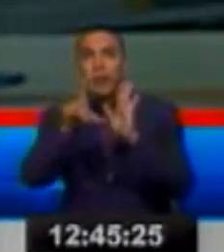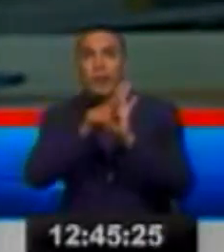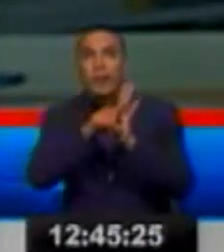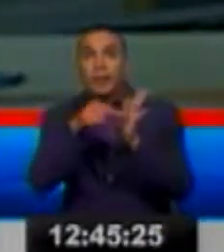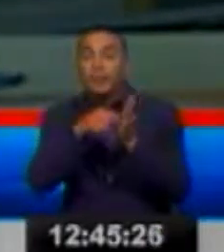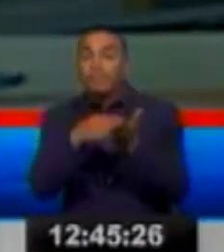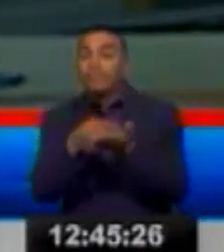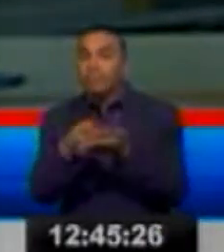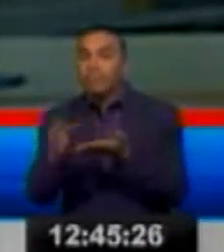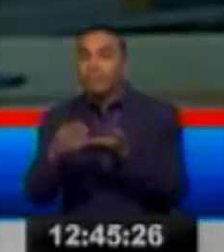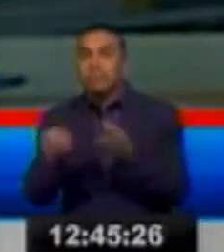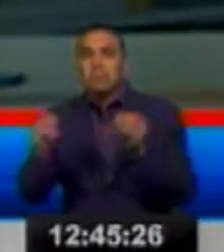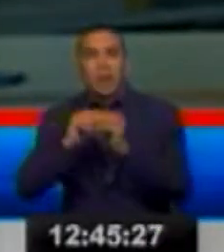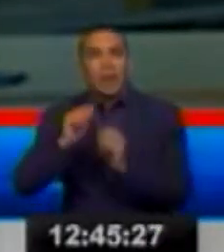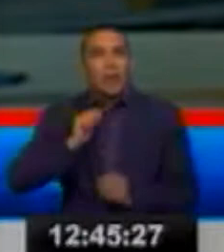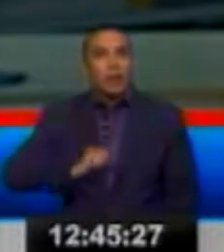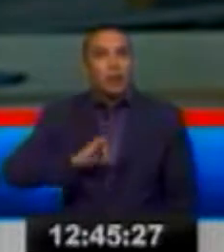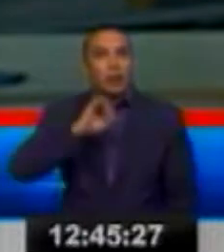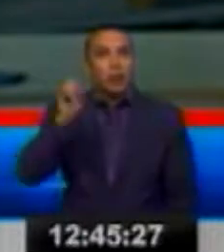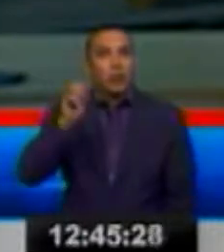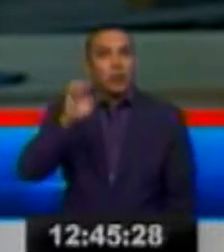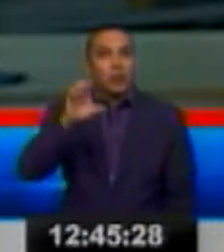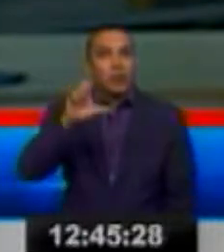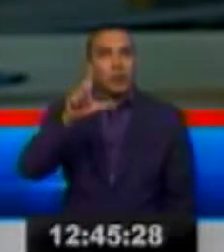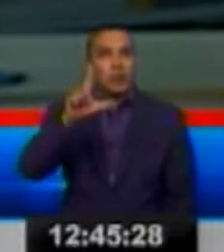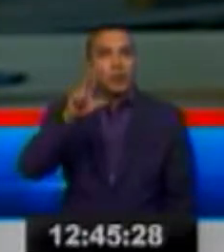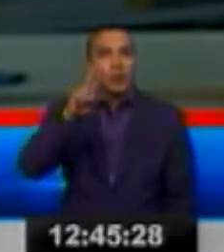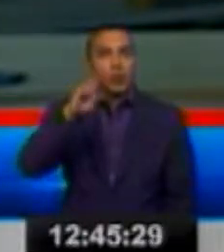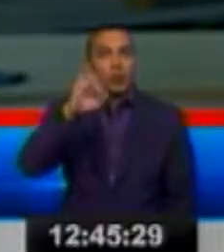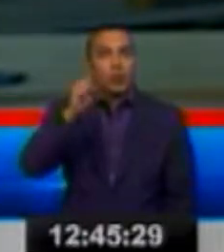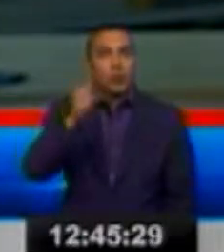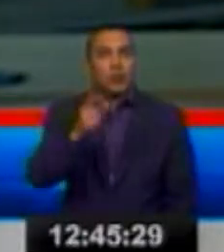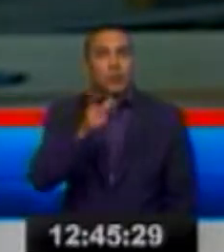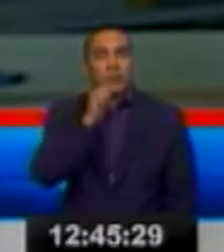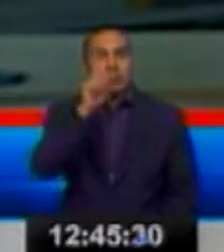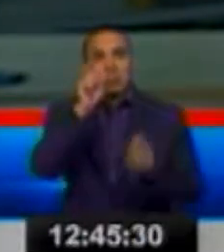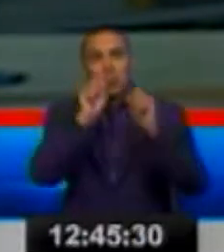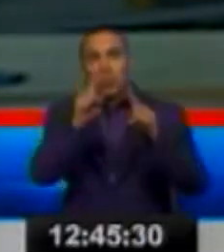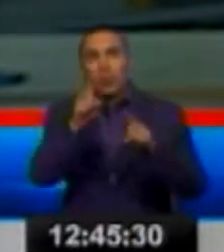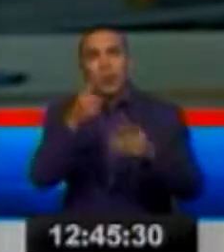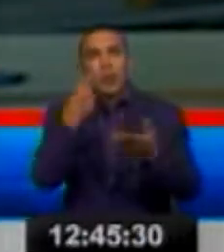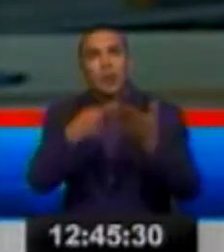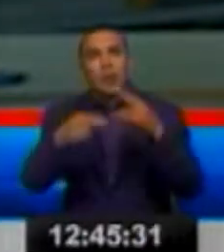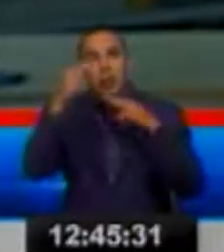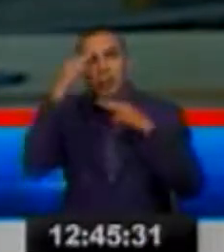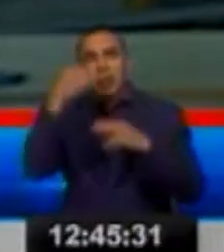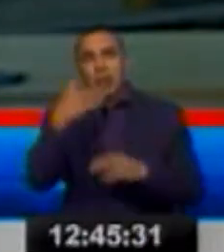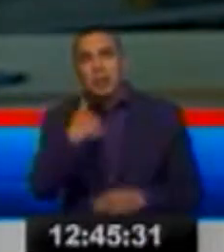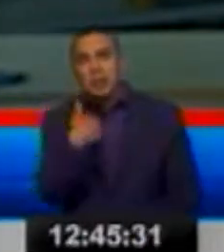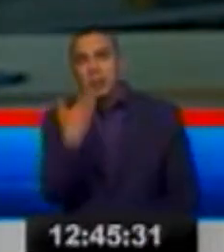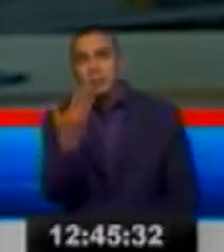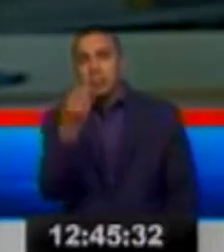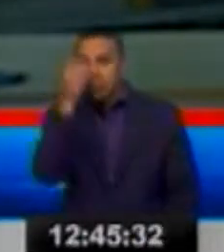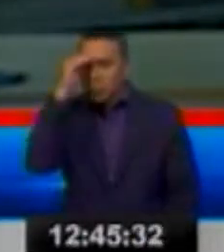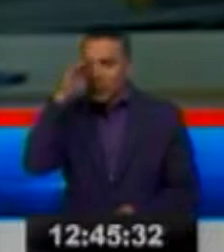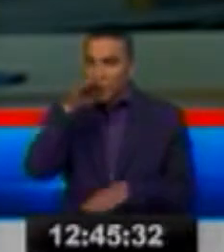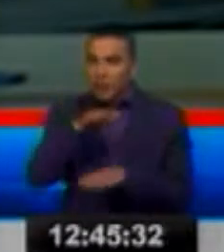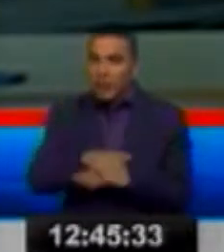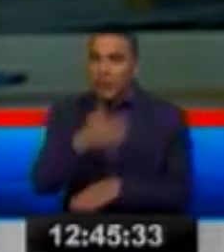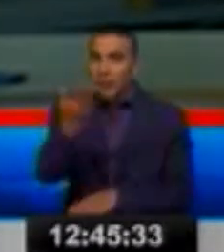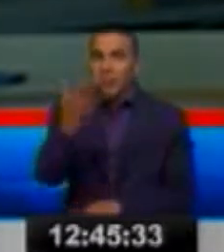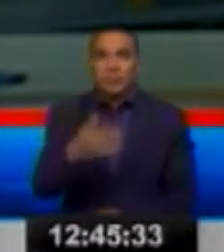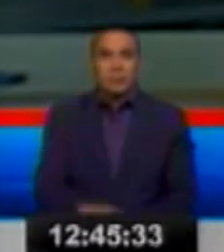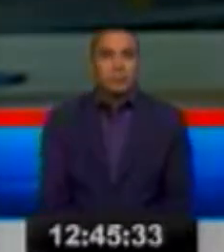Nos cuenta los detalles José Luis Calderón, a quien le preguntamos cuáles son las novedades. Adelante, muy buenas tardes, José